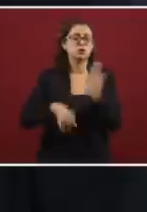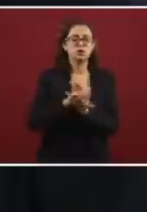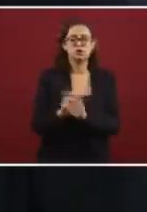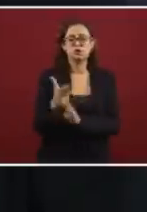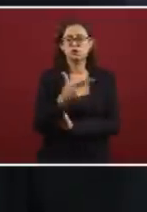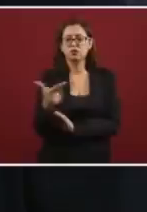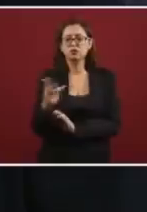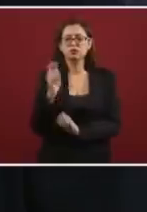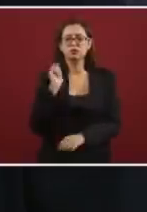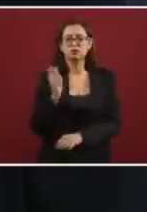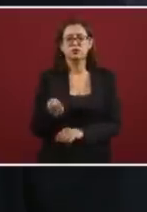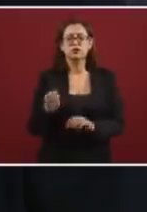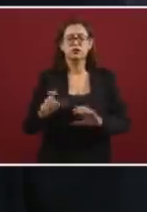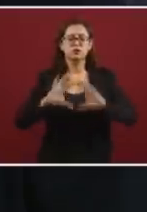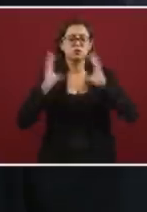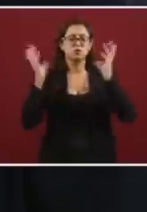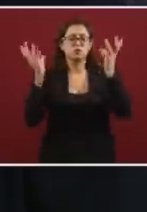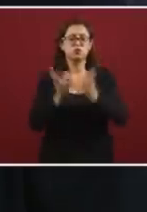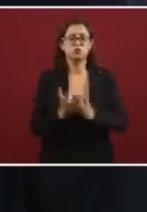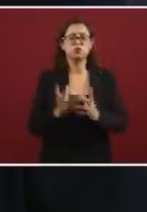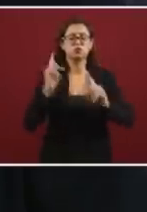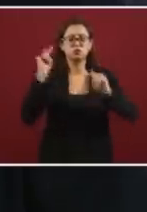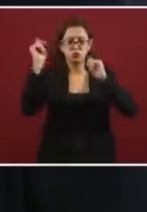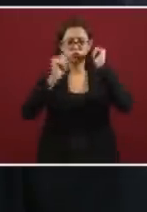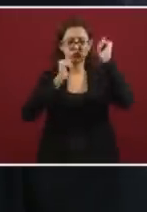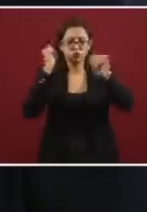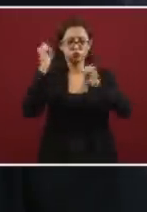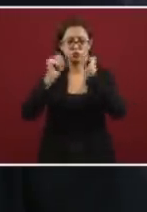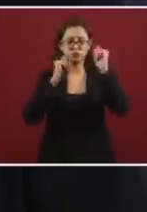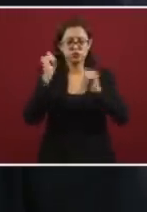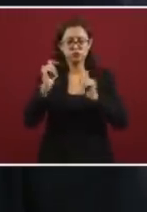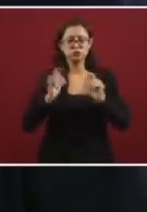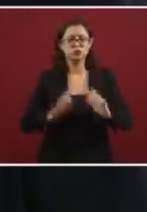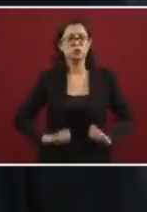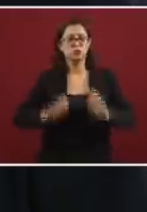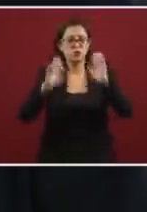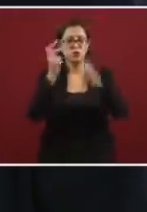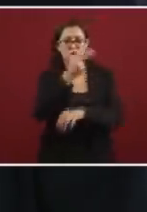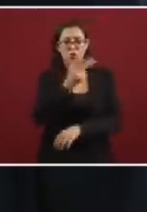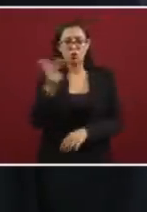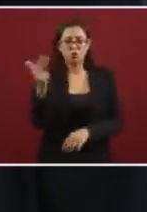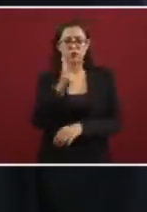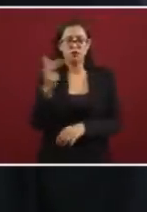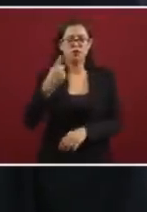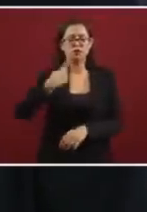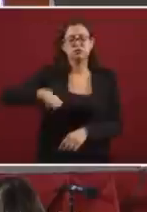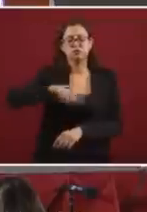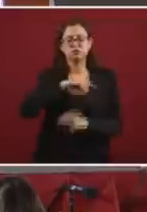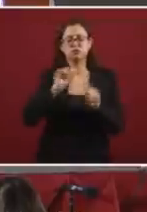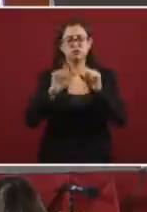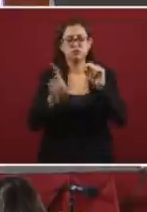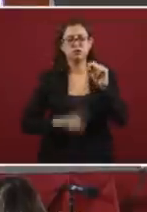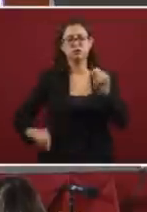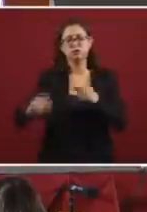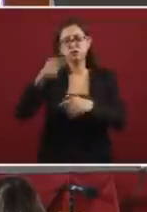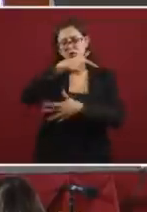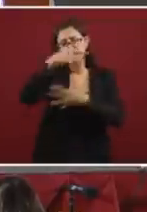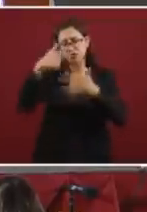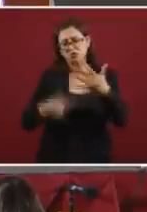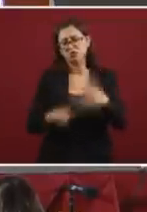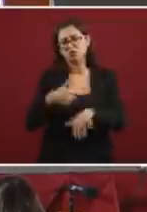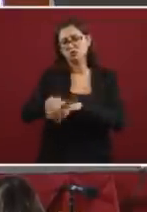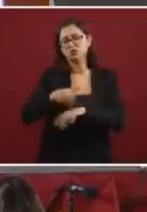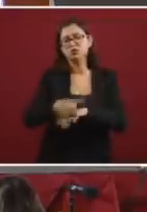séptima posición a nivel mundial en lo que es infraestructura hotelera este año en la administración